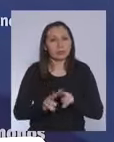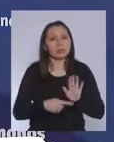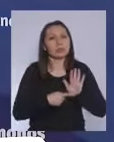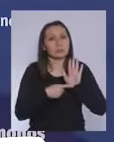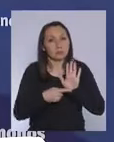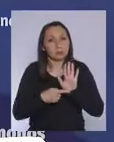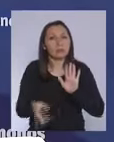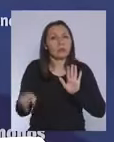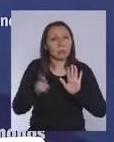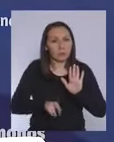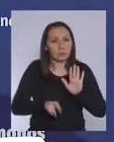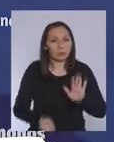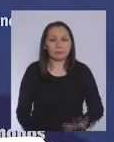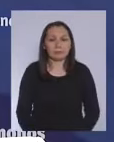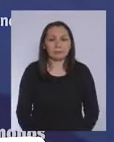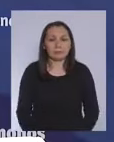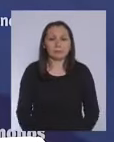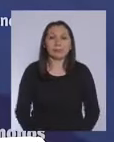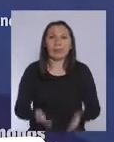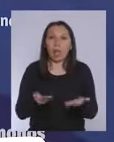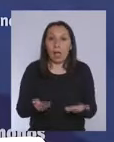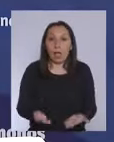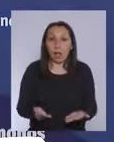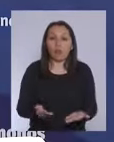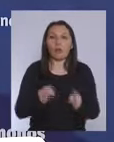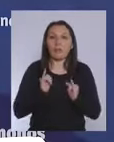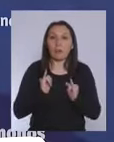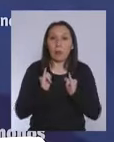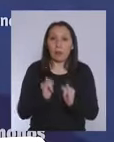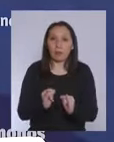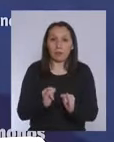volver a destacar a continuación pasaremos